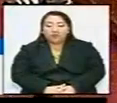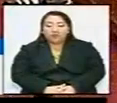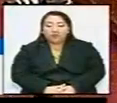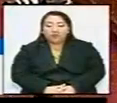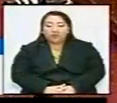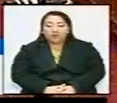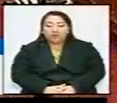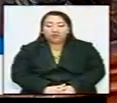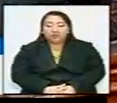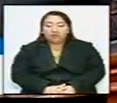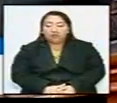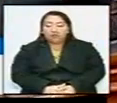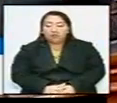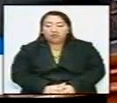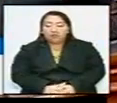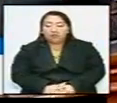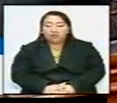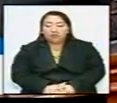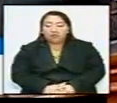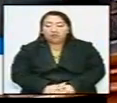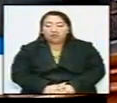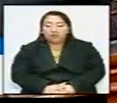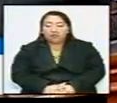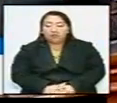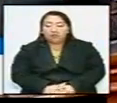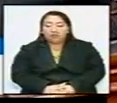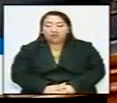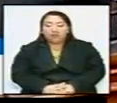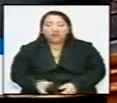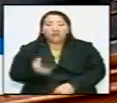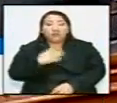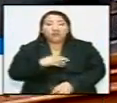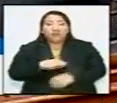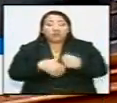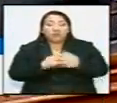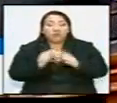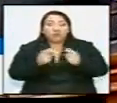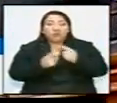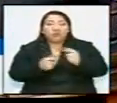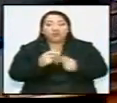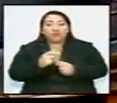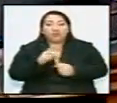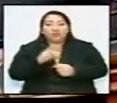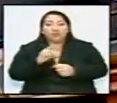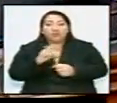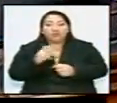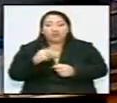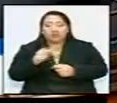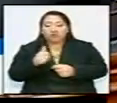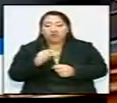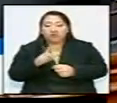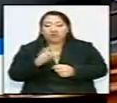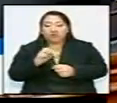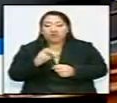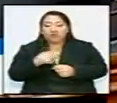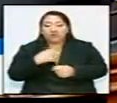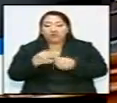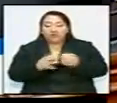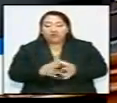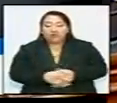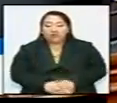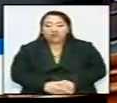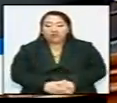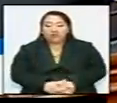Antes de ello, señor presidente, lo manifestado por la congresista Luciana León, quiero